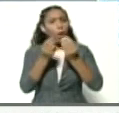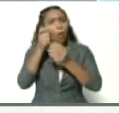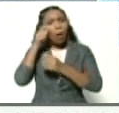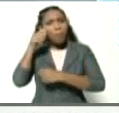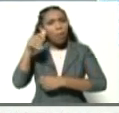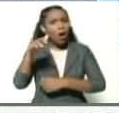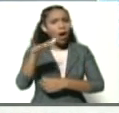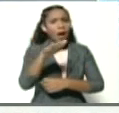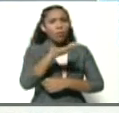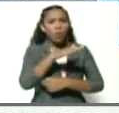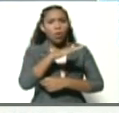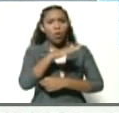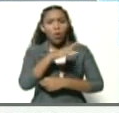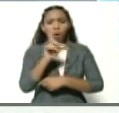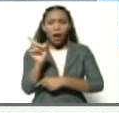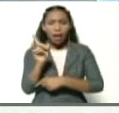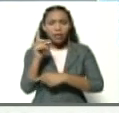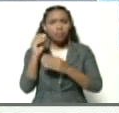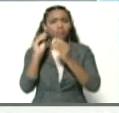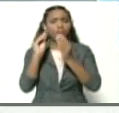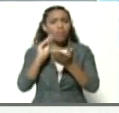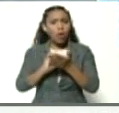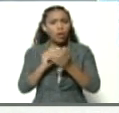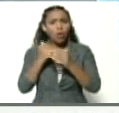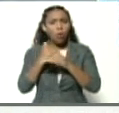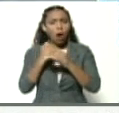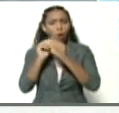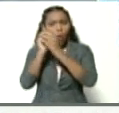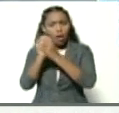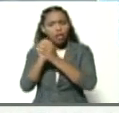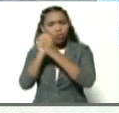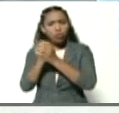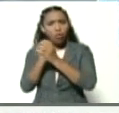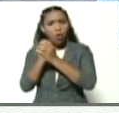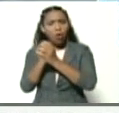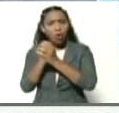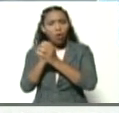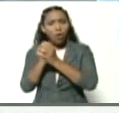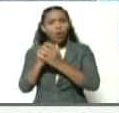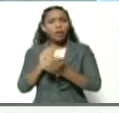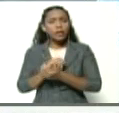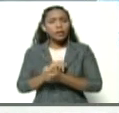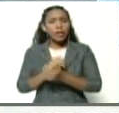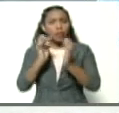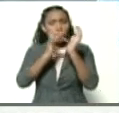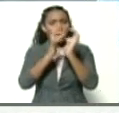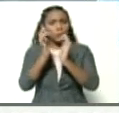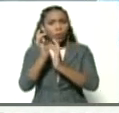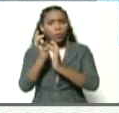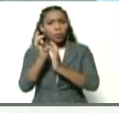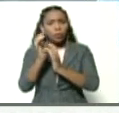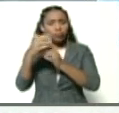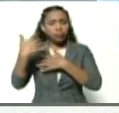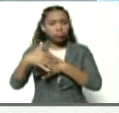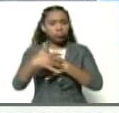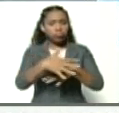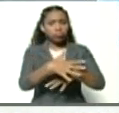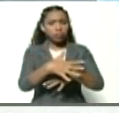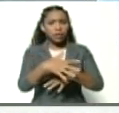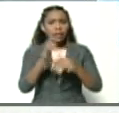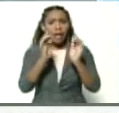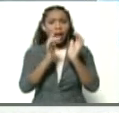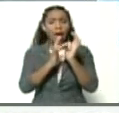pueblo estuvo en oración? El Nazareno de San Pablo, de la iglesia de